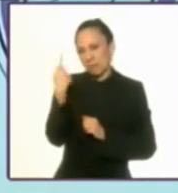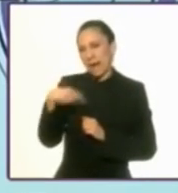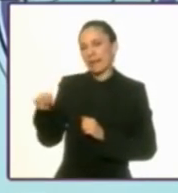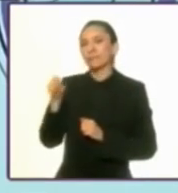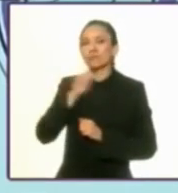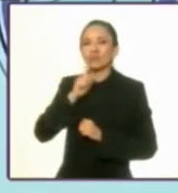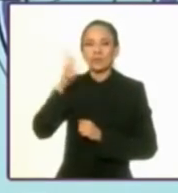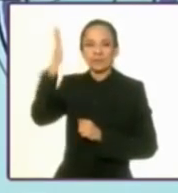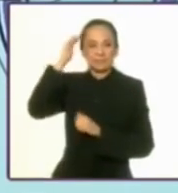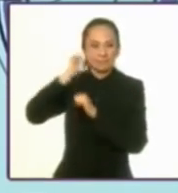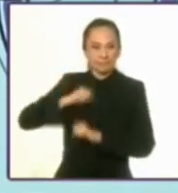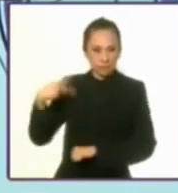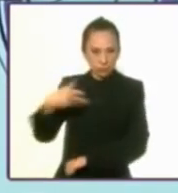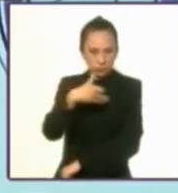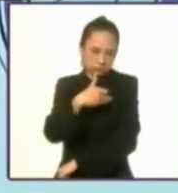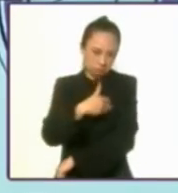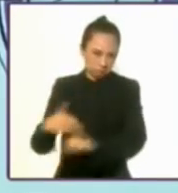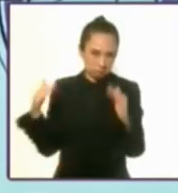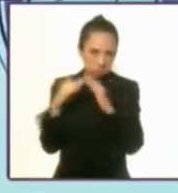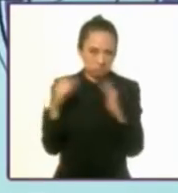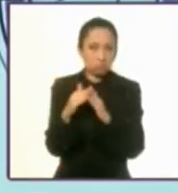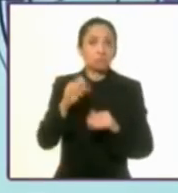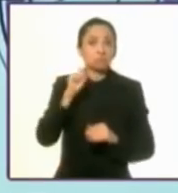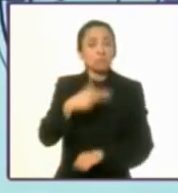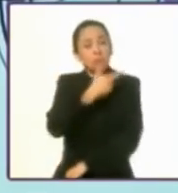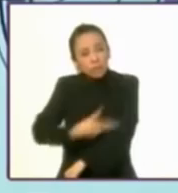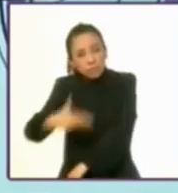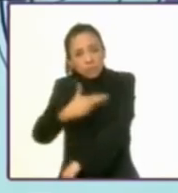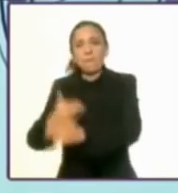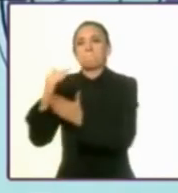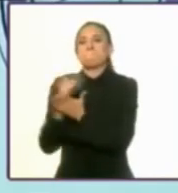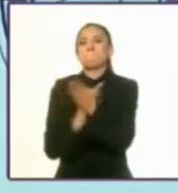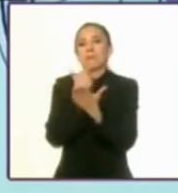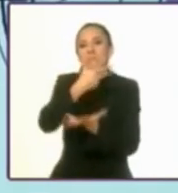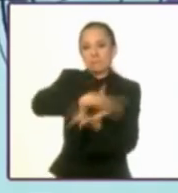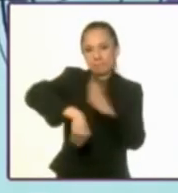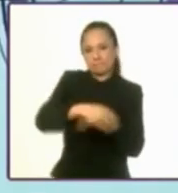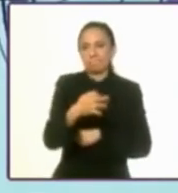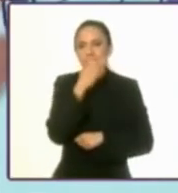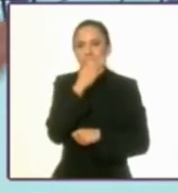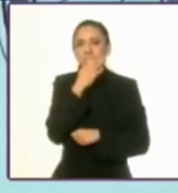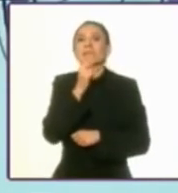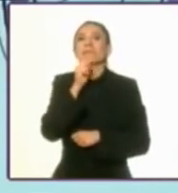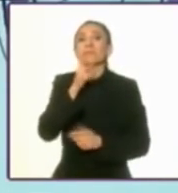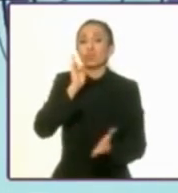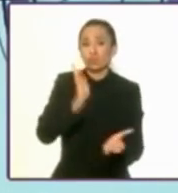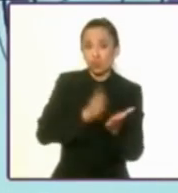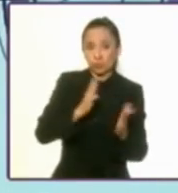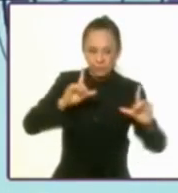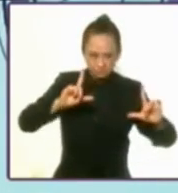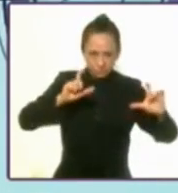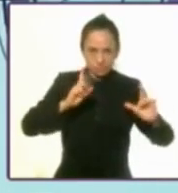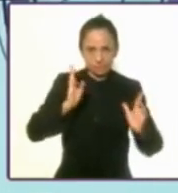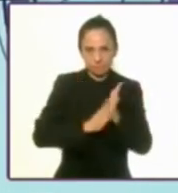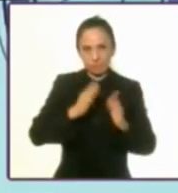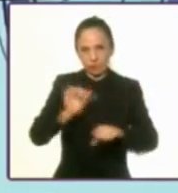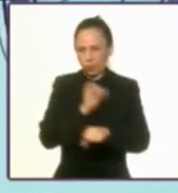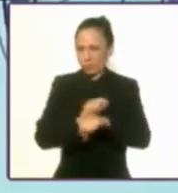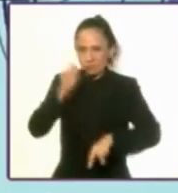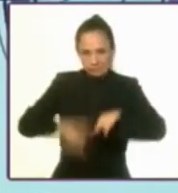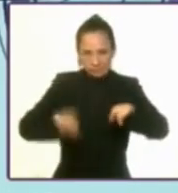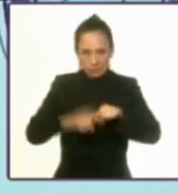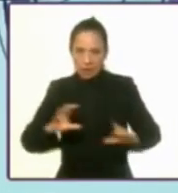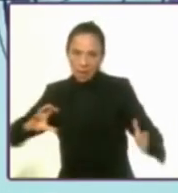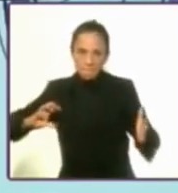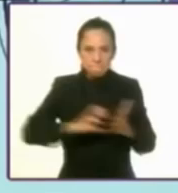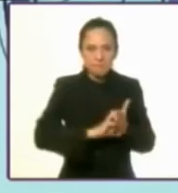80% de los trámites en la economía fuera fotomultas fuera arañas y segundo piso gratis para coches con más